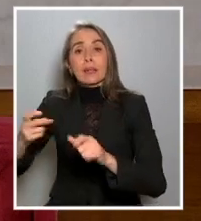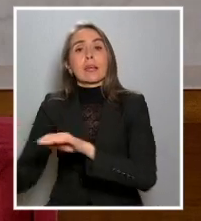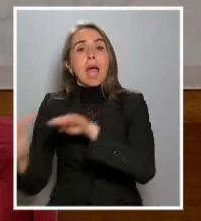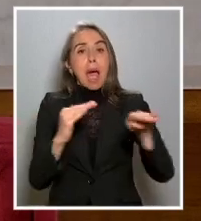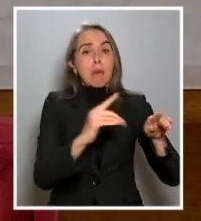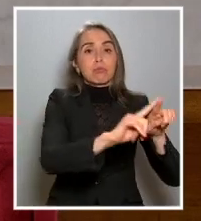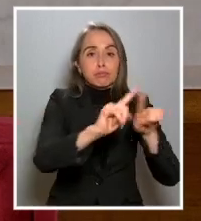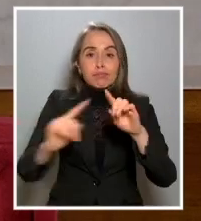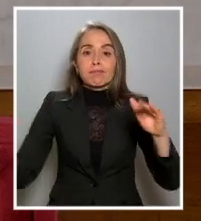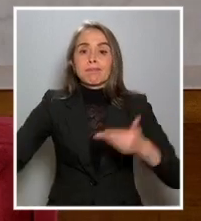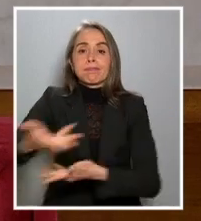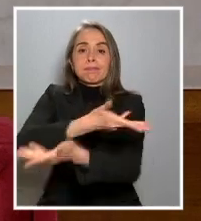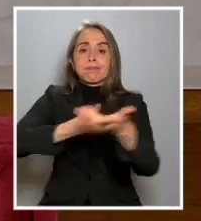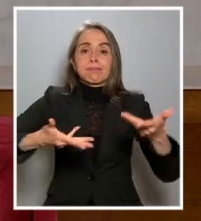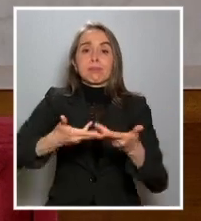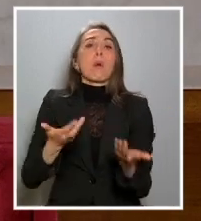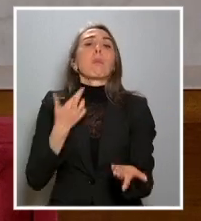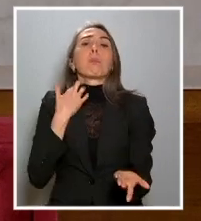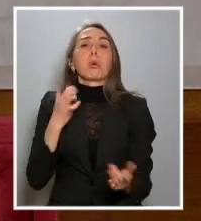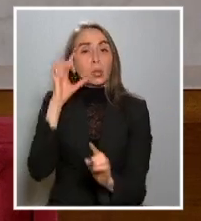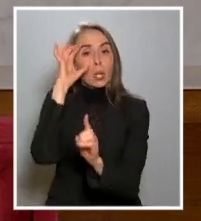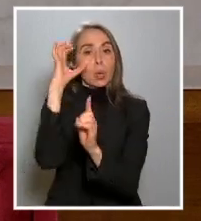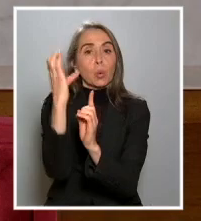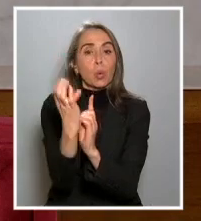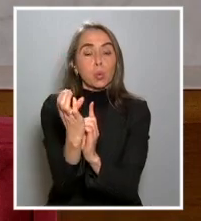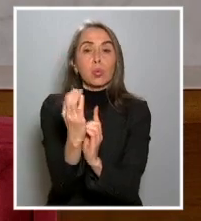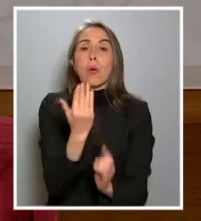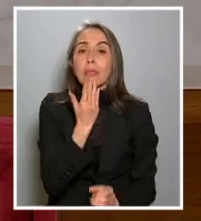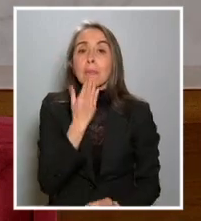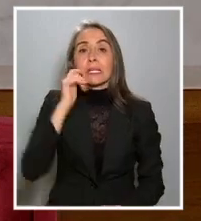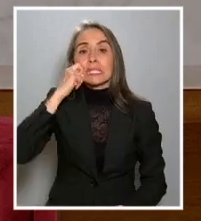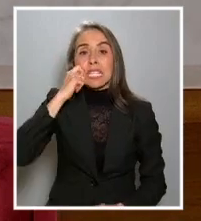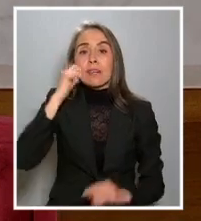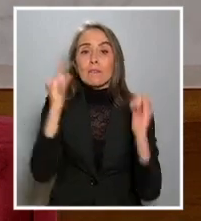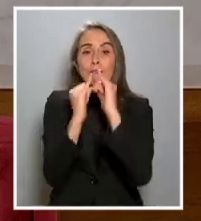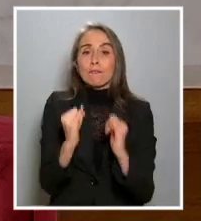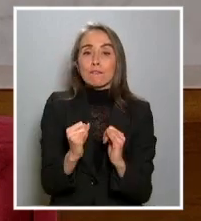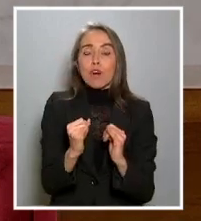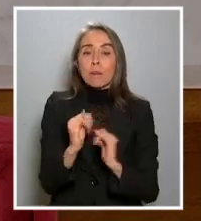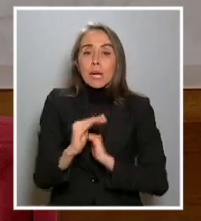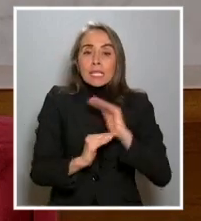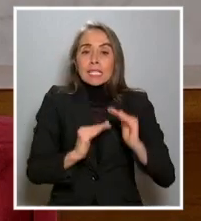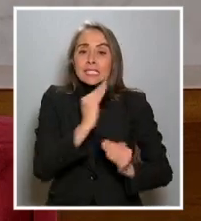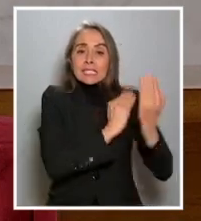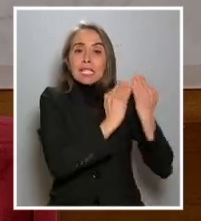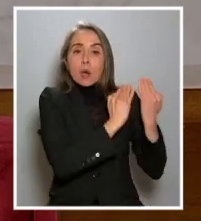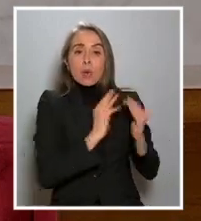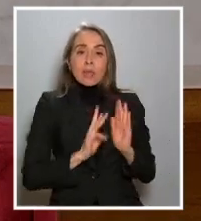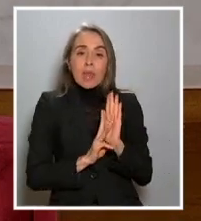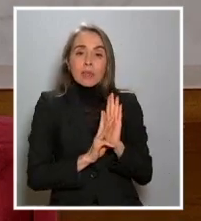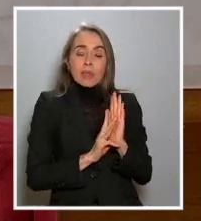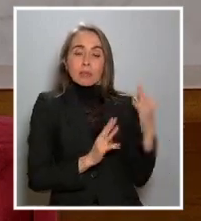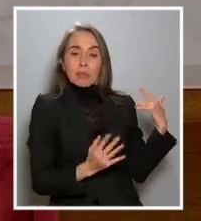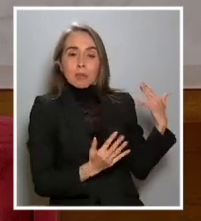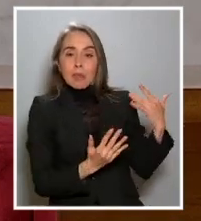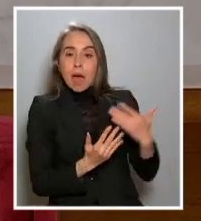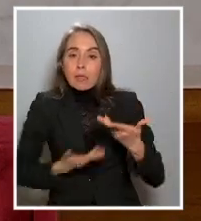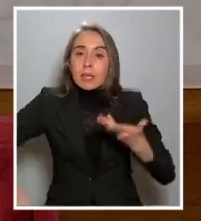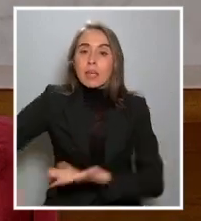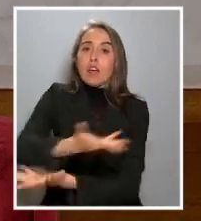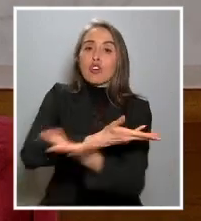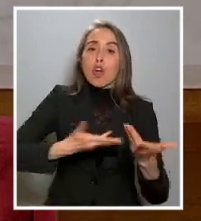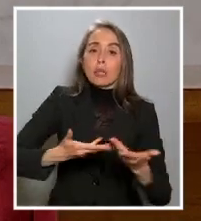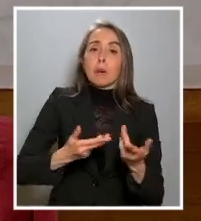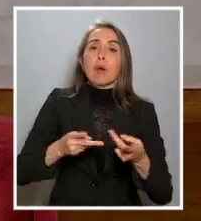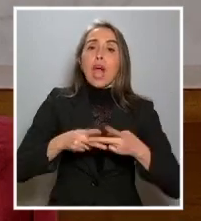formas. Porque la cultura es a la vez una forma de preservar nuestra identidad compartida y también